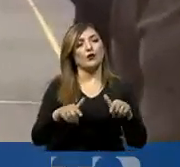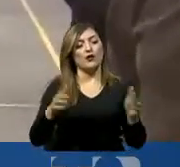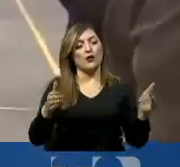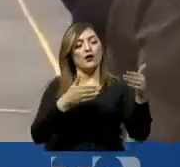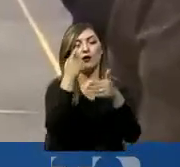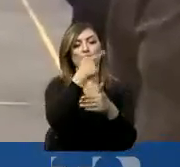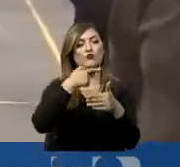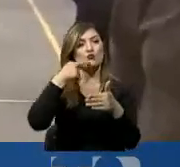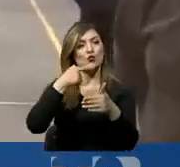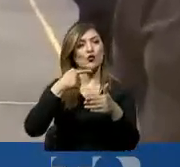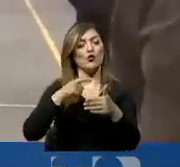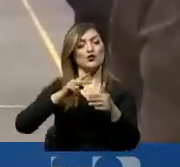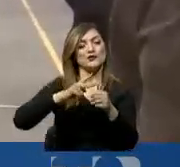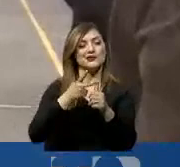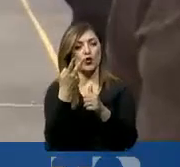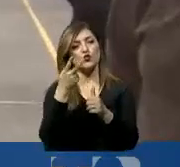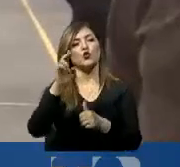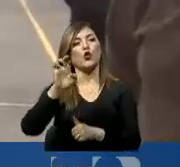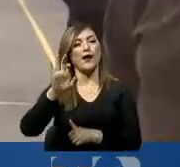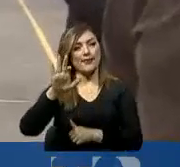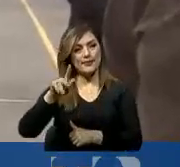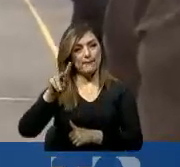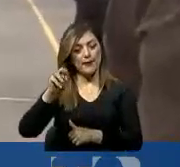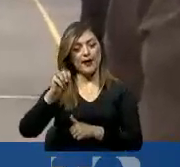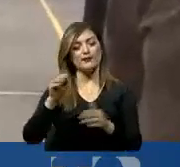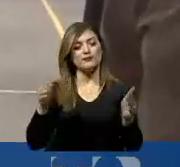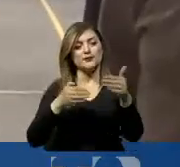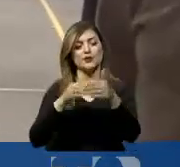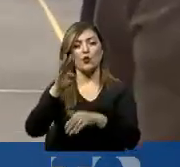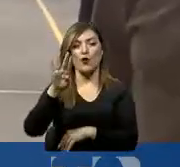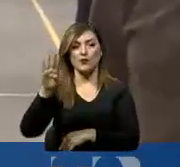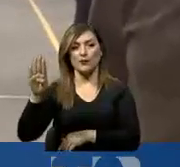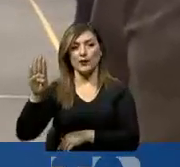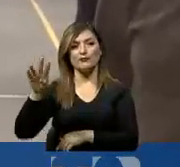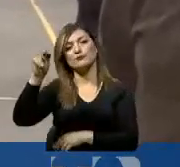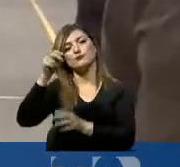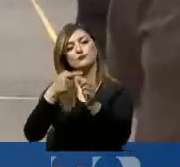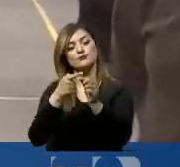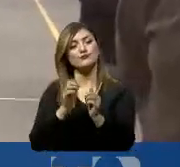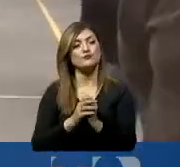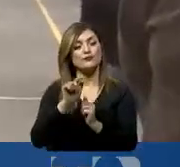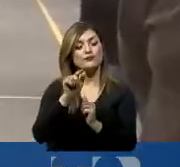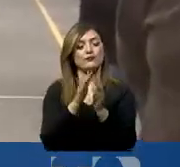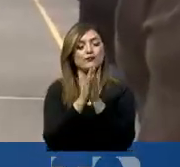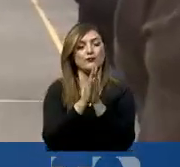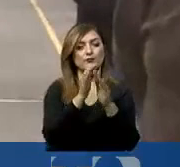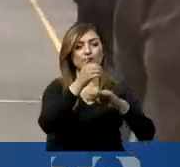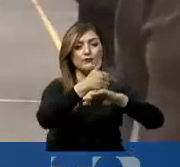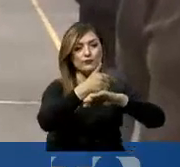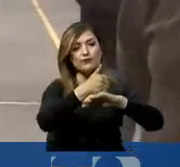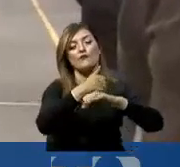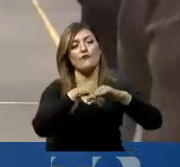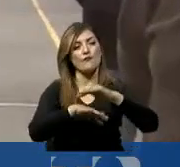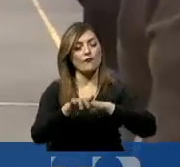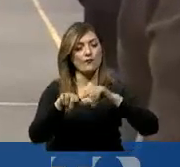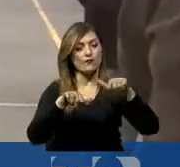de Carapungo, manzana 4B, aquí en el norte de la capital. Un llamado urgente a las autoridades a intervenir en este